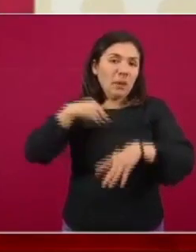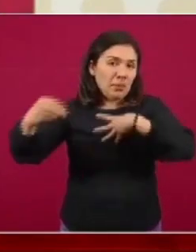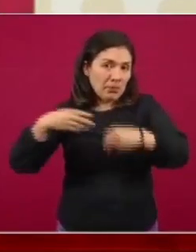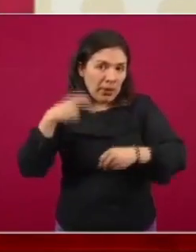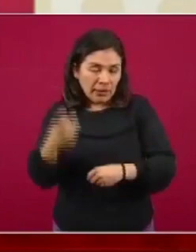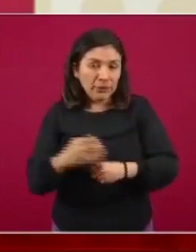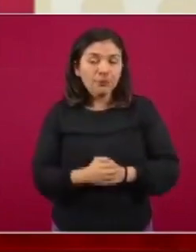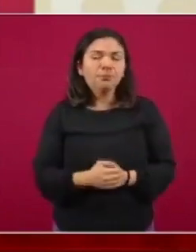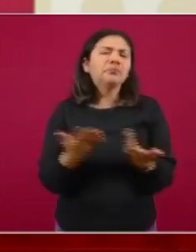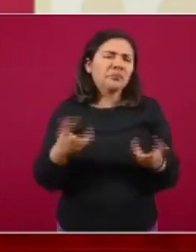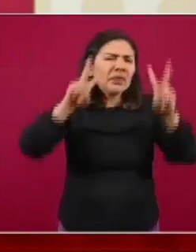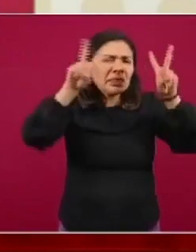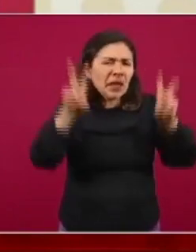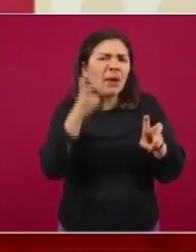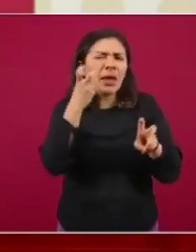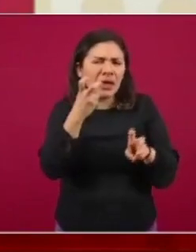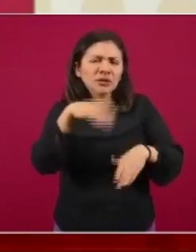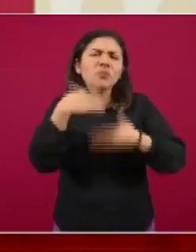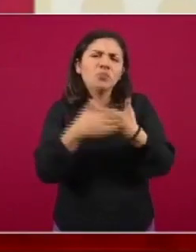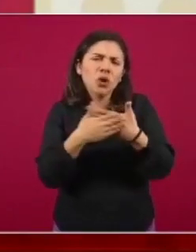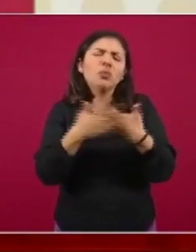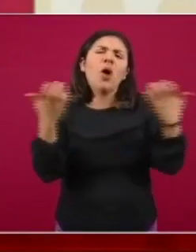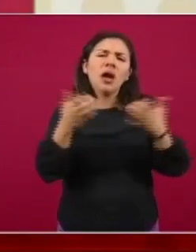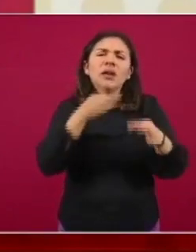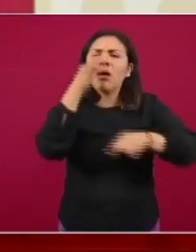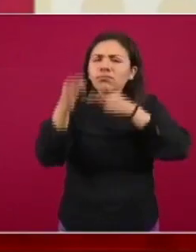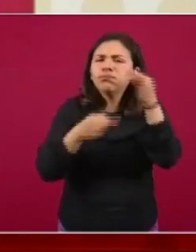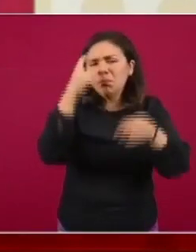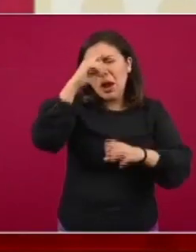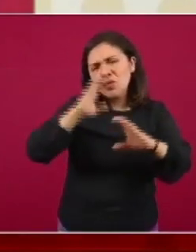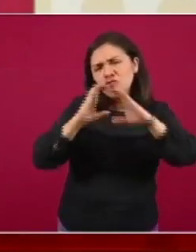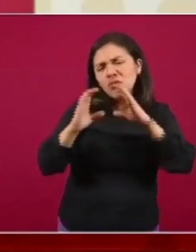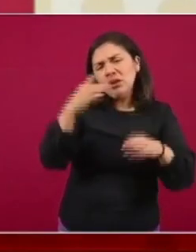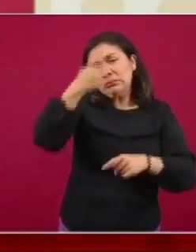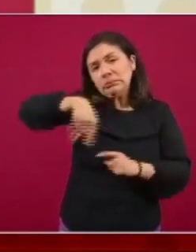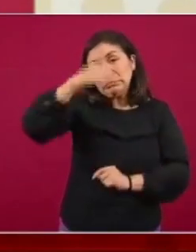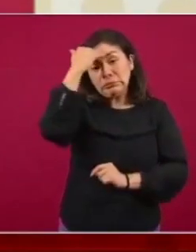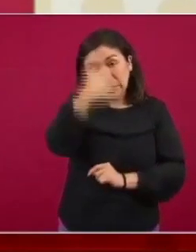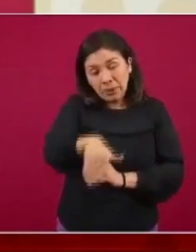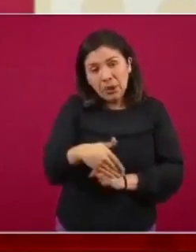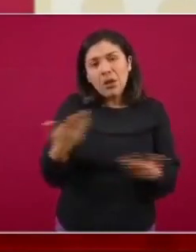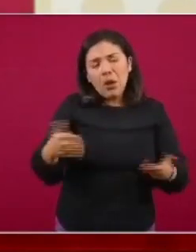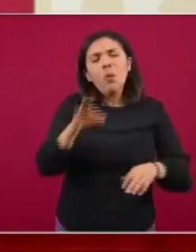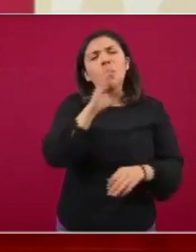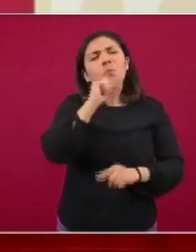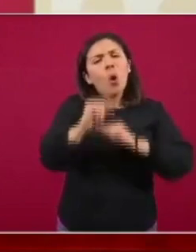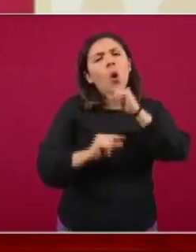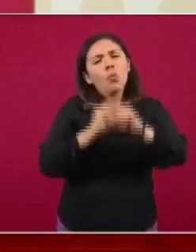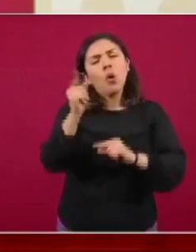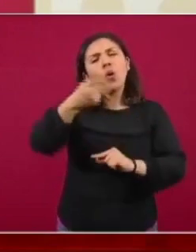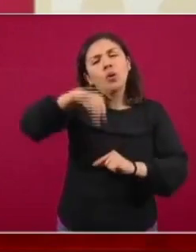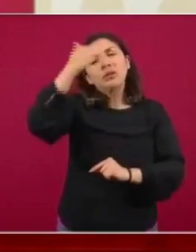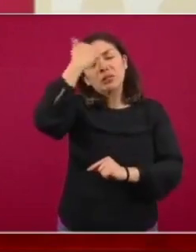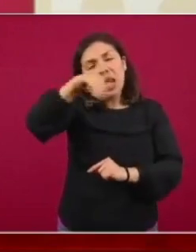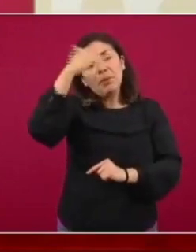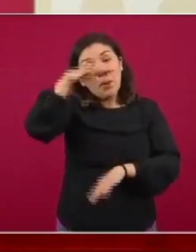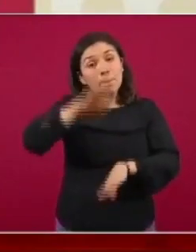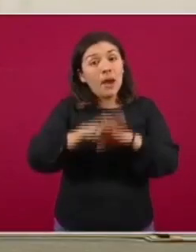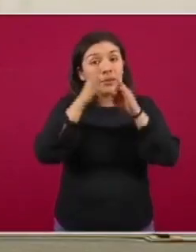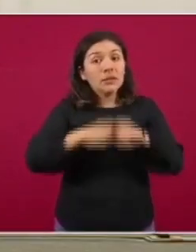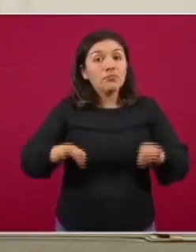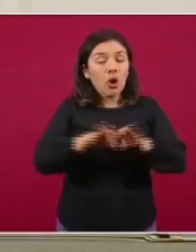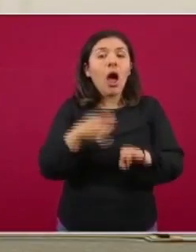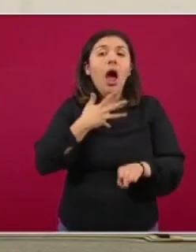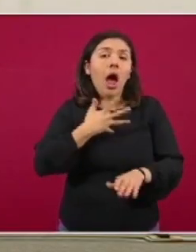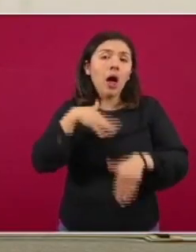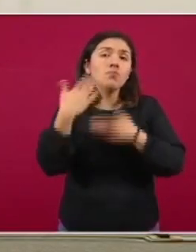temas seguramente y va a haber una campaña muy importante de comunicación, pero es bueno irlo tocando, pero de manera contundente. Hay